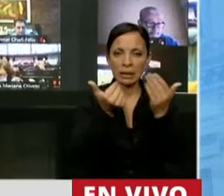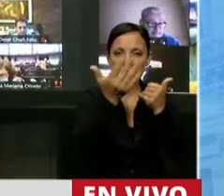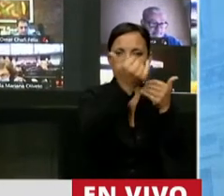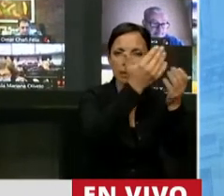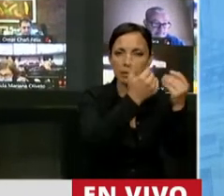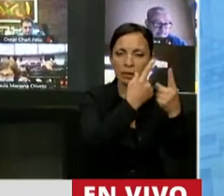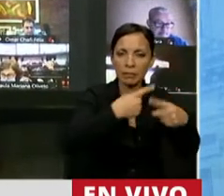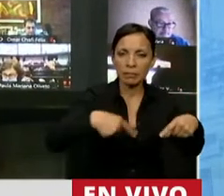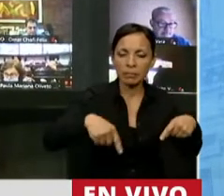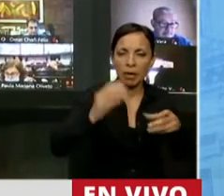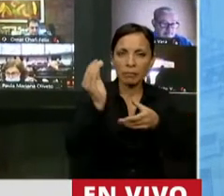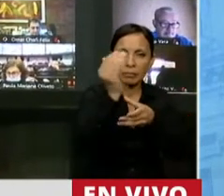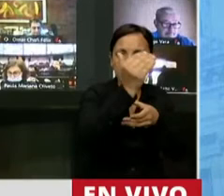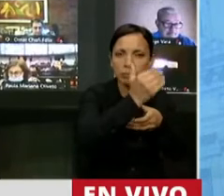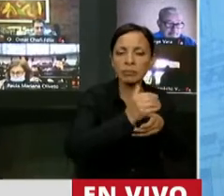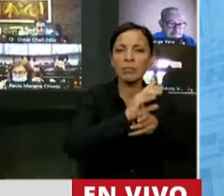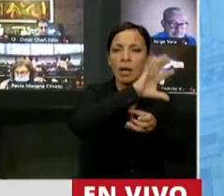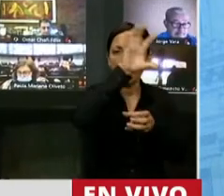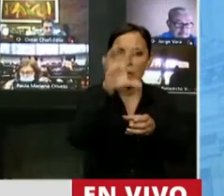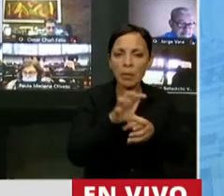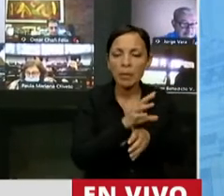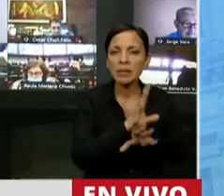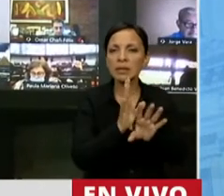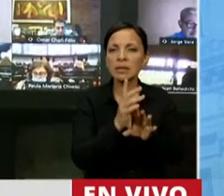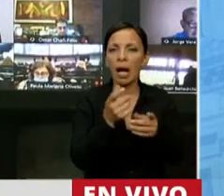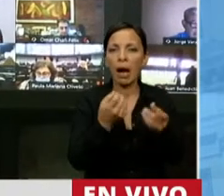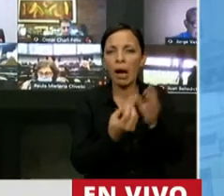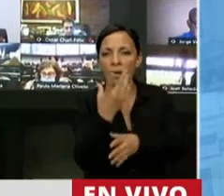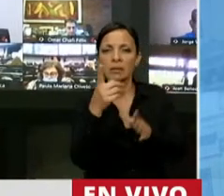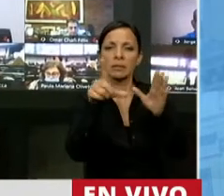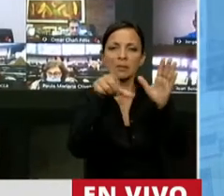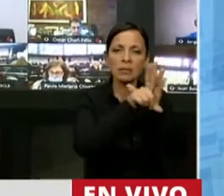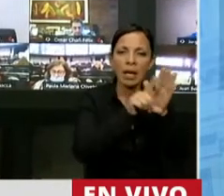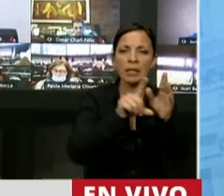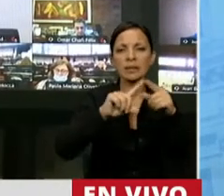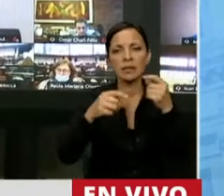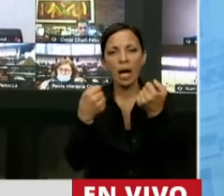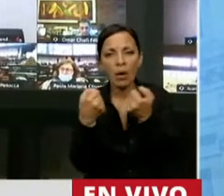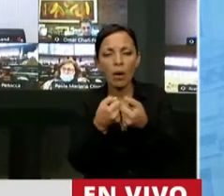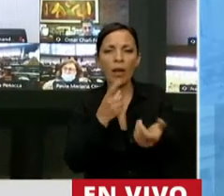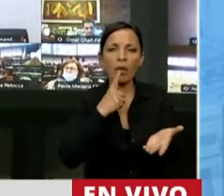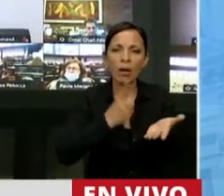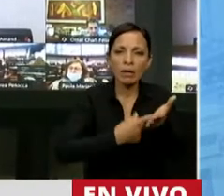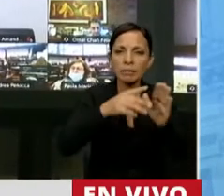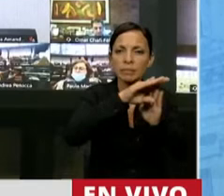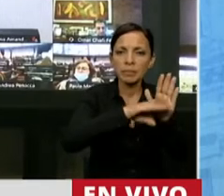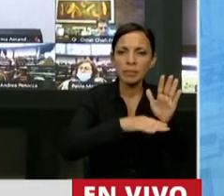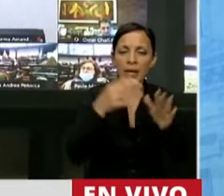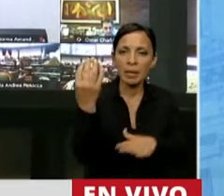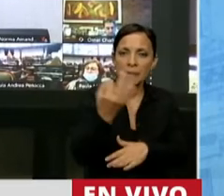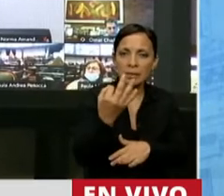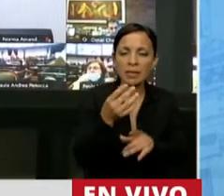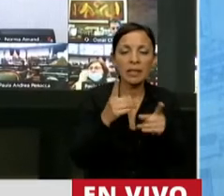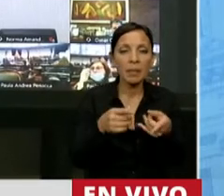se la fue vaciando de recursos, con leyes, convenios, con regímenes especiales y con los